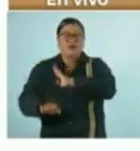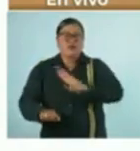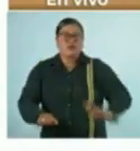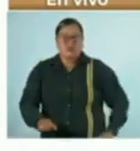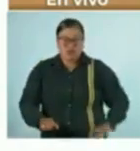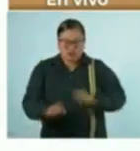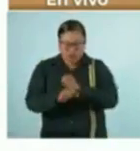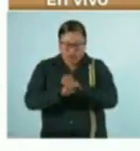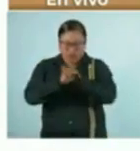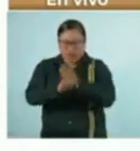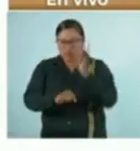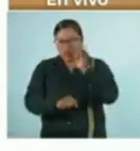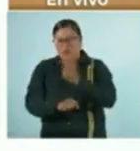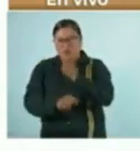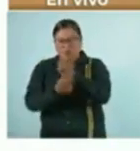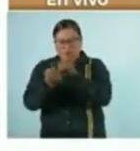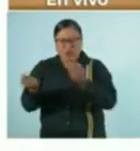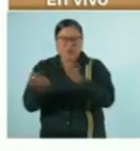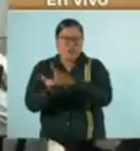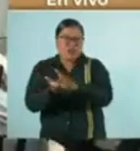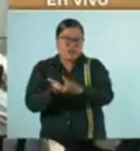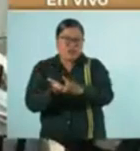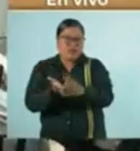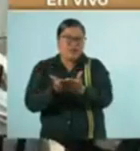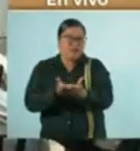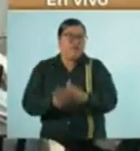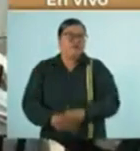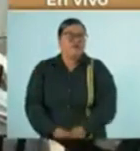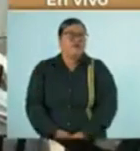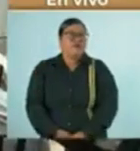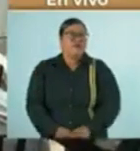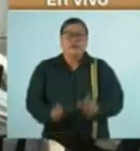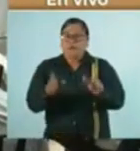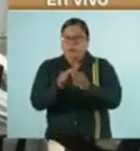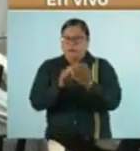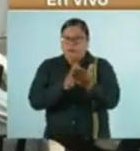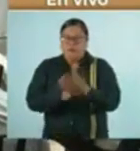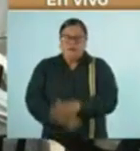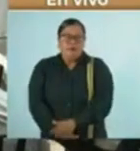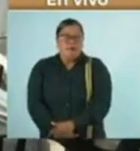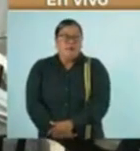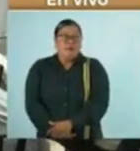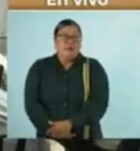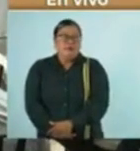de derechos de niñas, niños y adolescentes. Es cuanto.